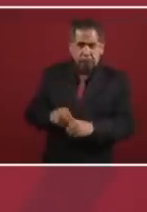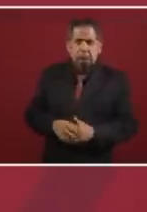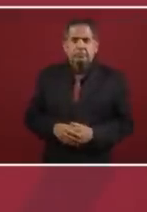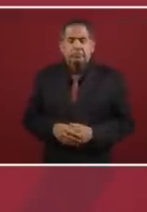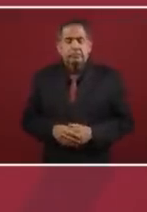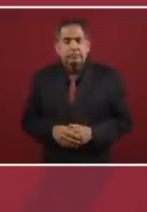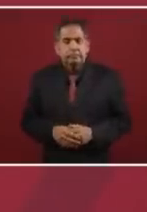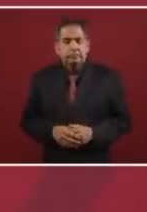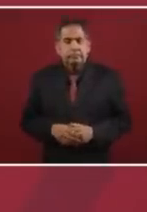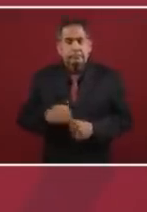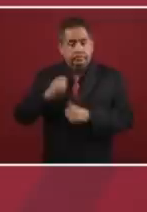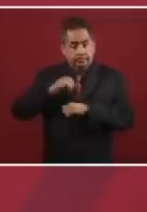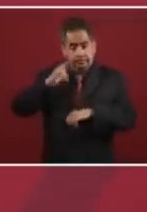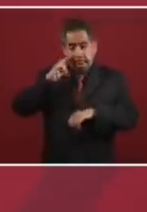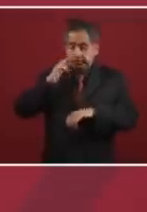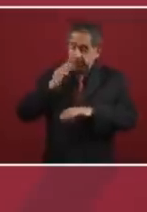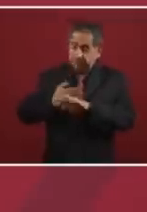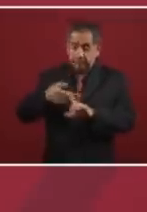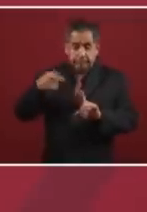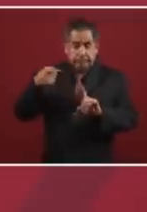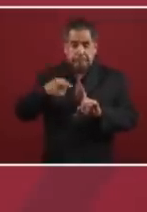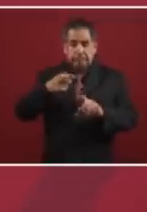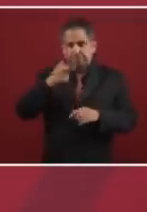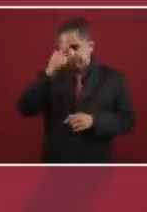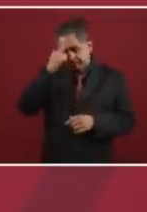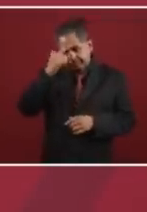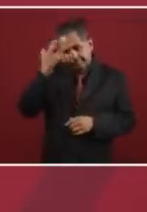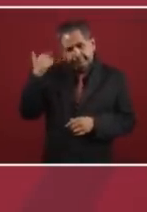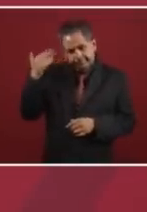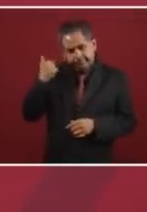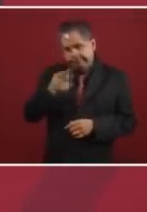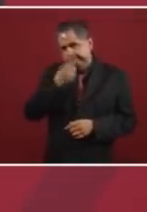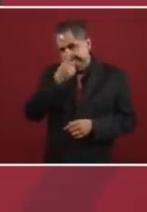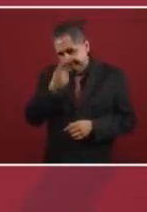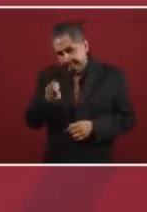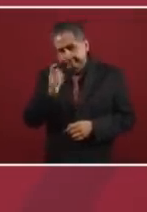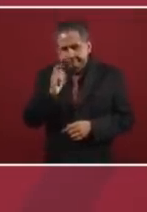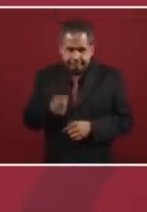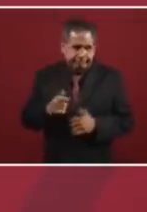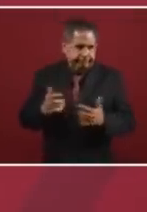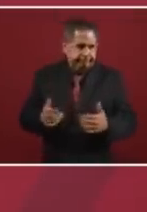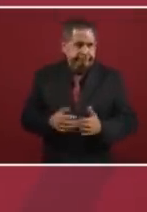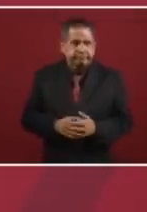responsable de esta obra les hablaba yo al principio de